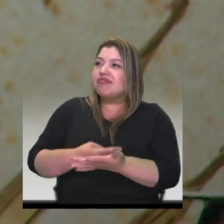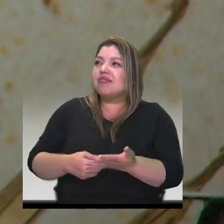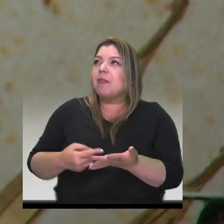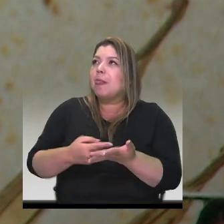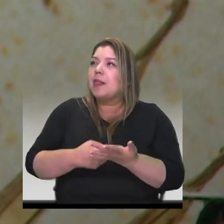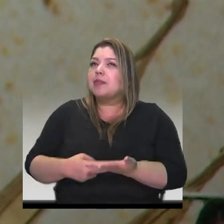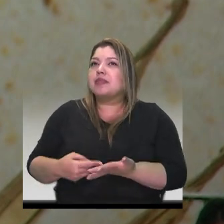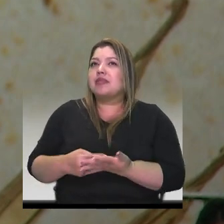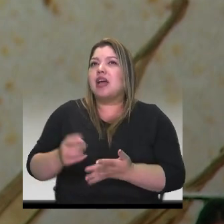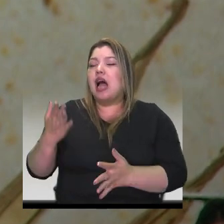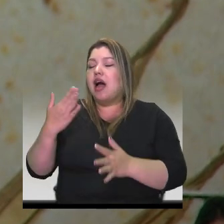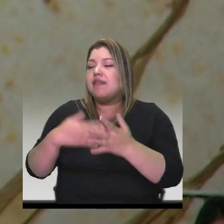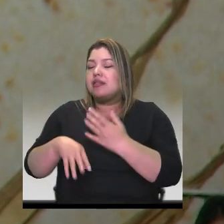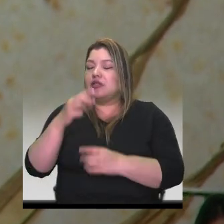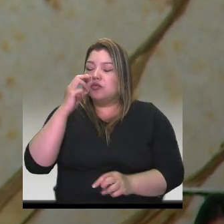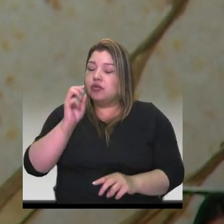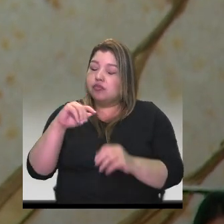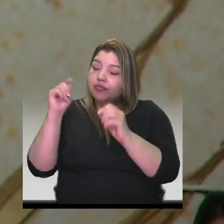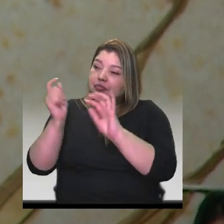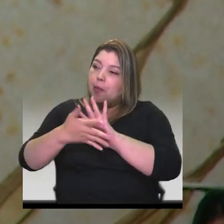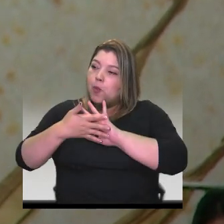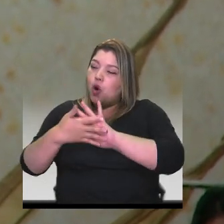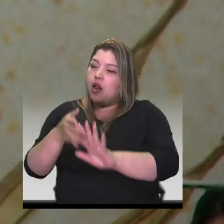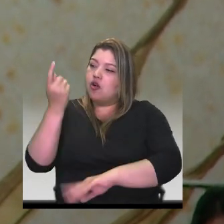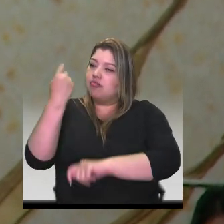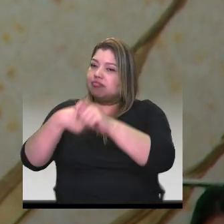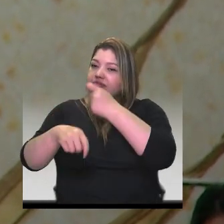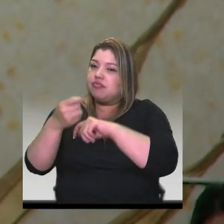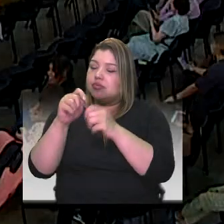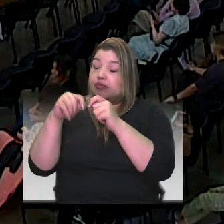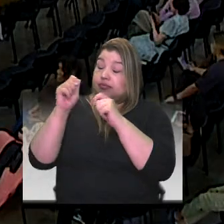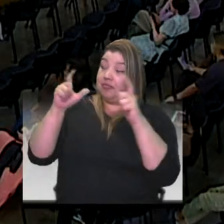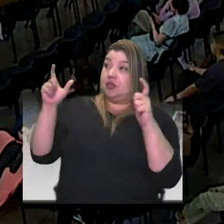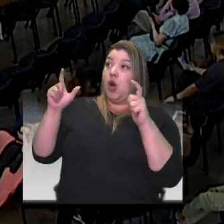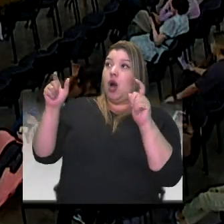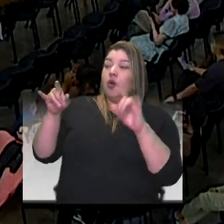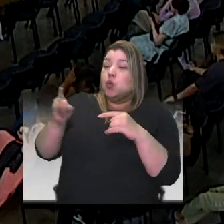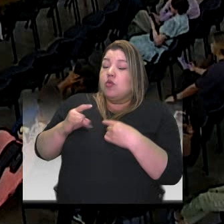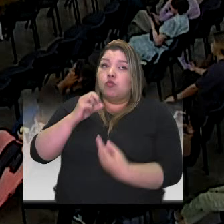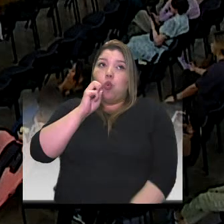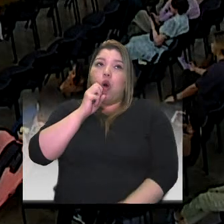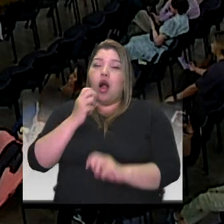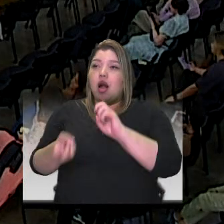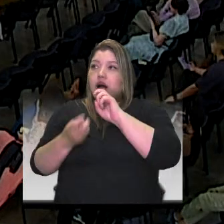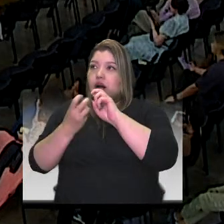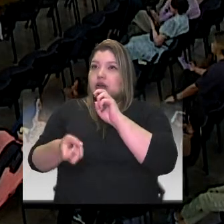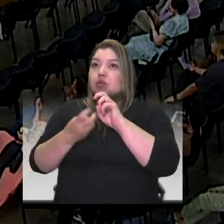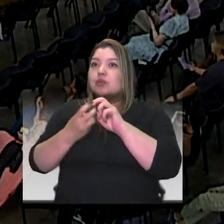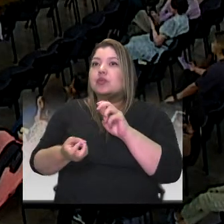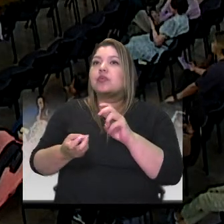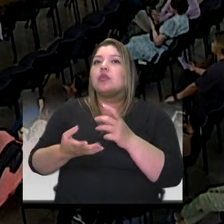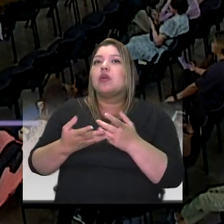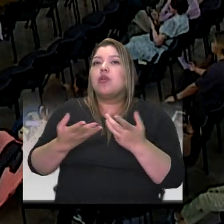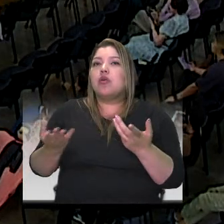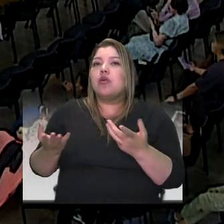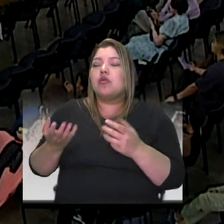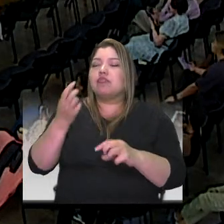nos deslumbramos con los modelos de negocio de la sostenibilidad o los modelos que tienen países